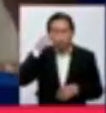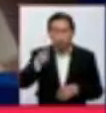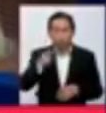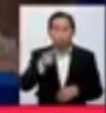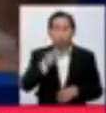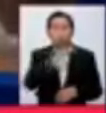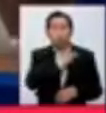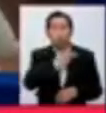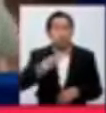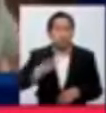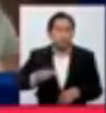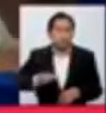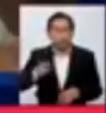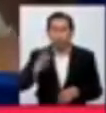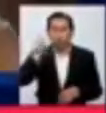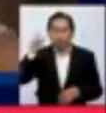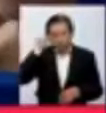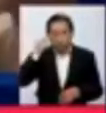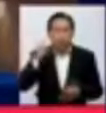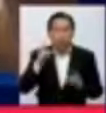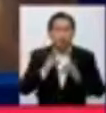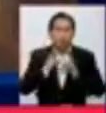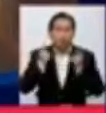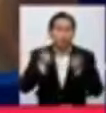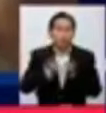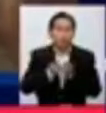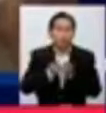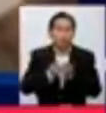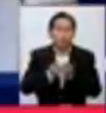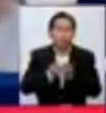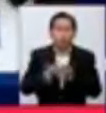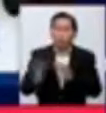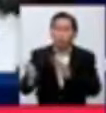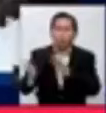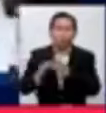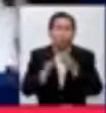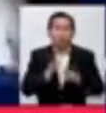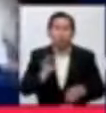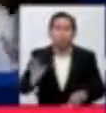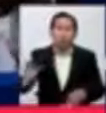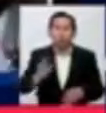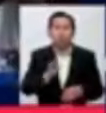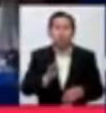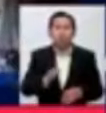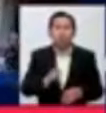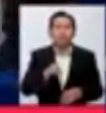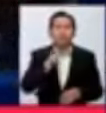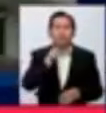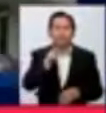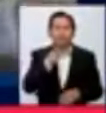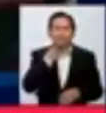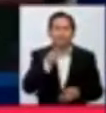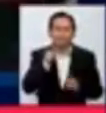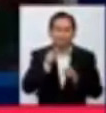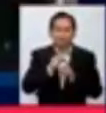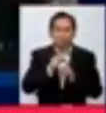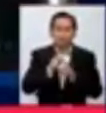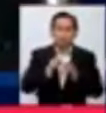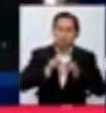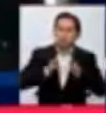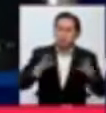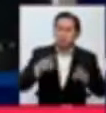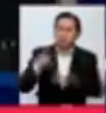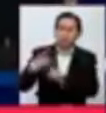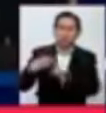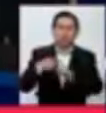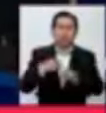autónomos municipales, gobiernos autónomos departamentales, la comunidad. La tarea, como usted decía, de promoción de